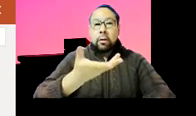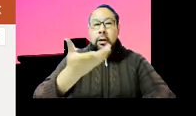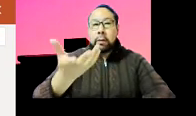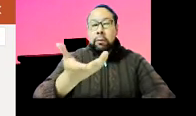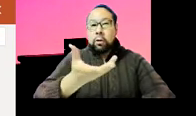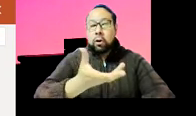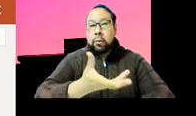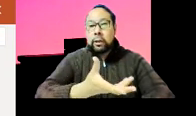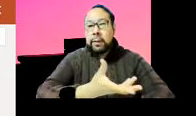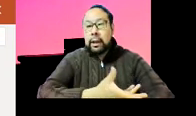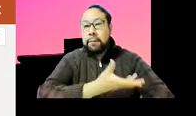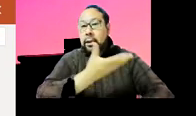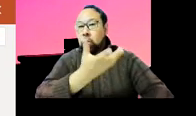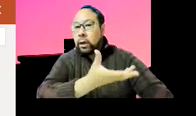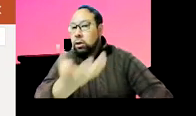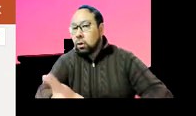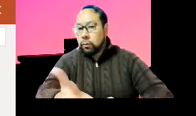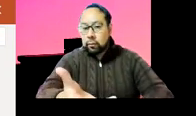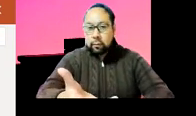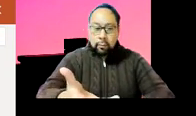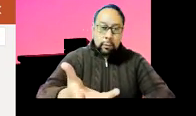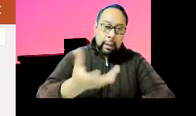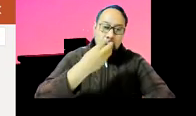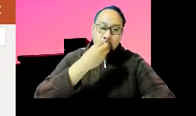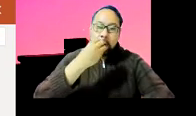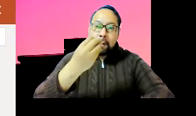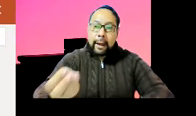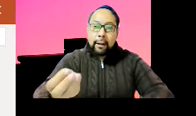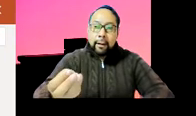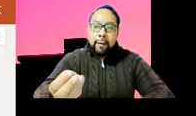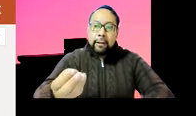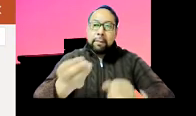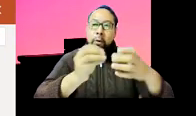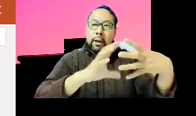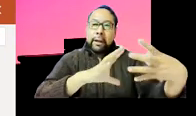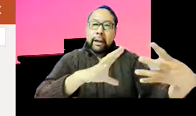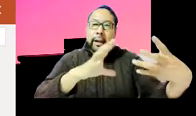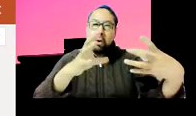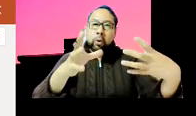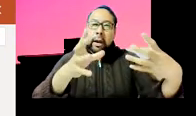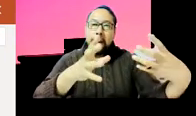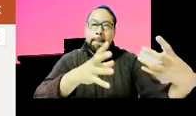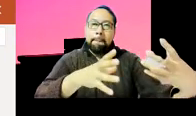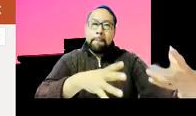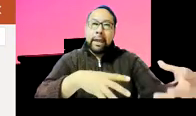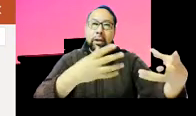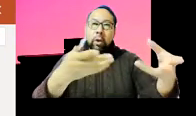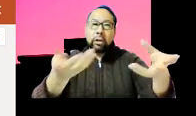persuadir. Entonces estamos viendo cómo también la persuasión, tanto verbal, se puede aplicar en